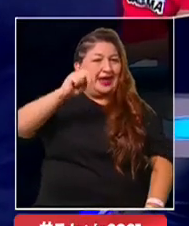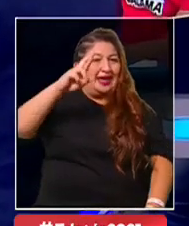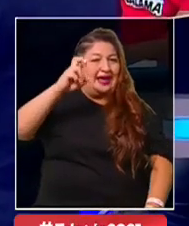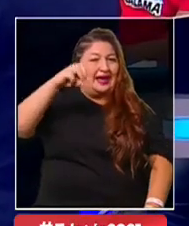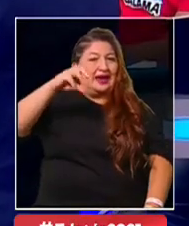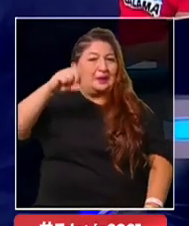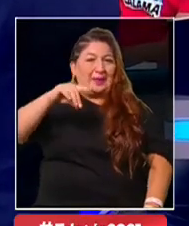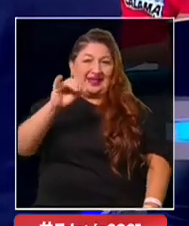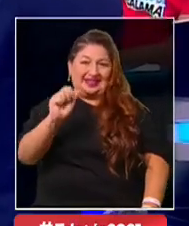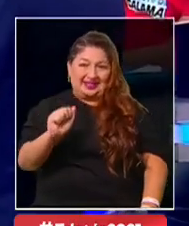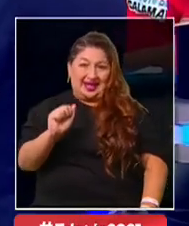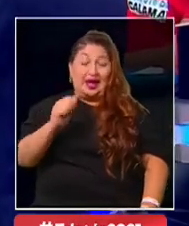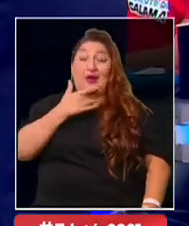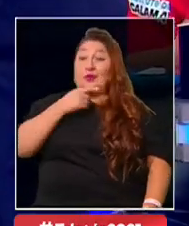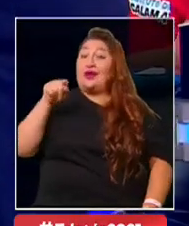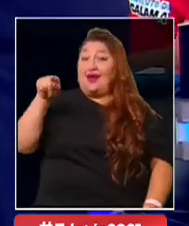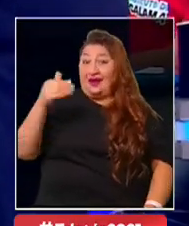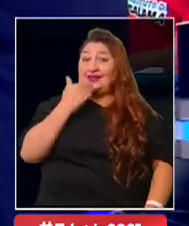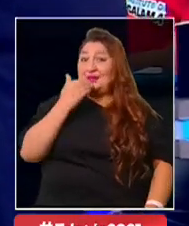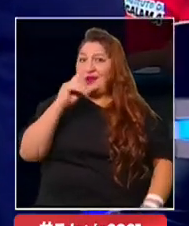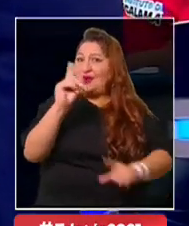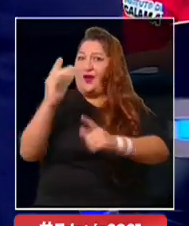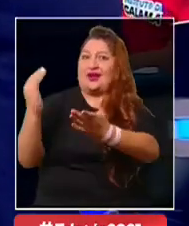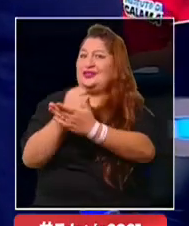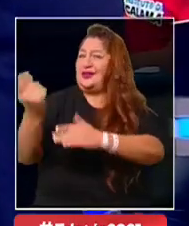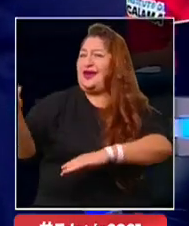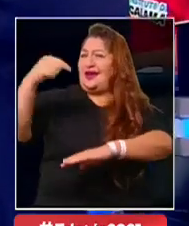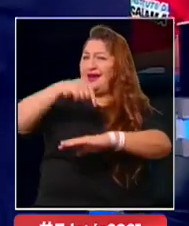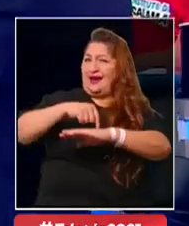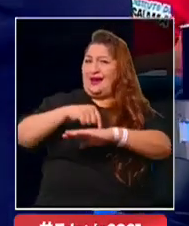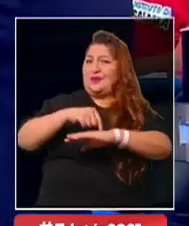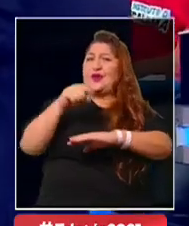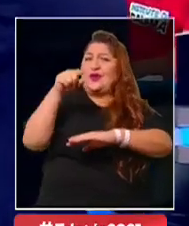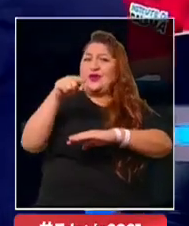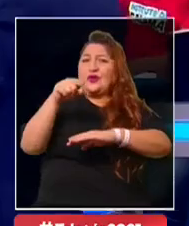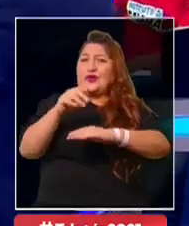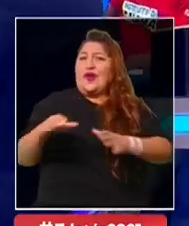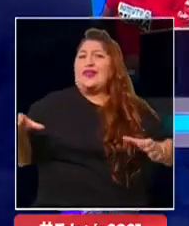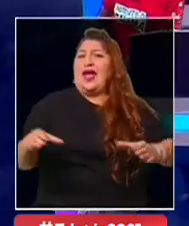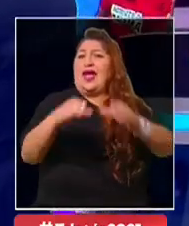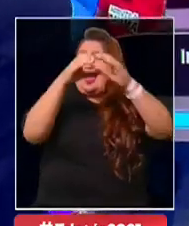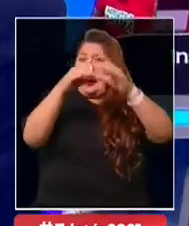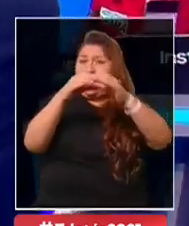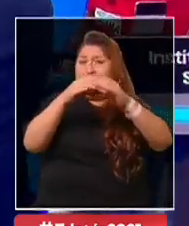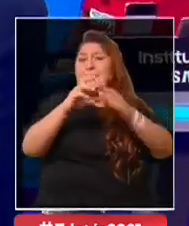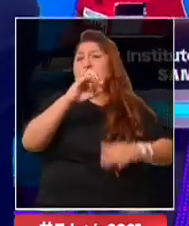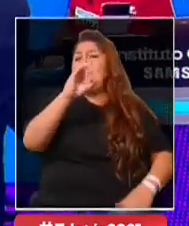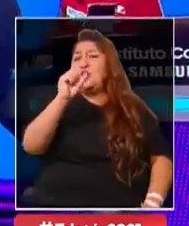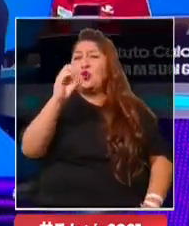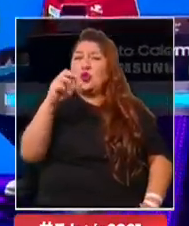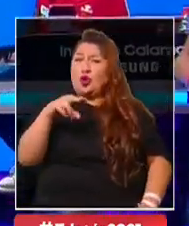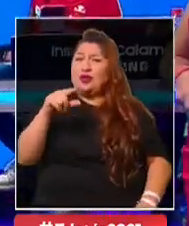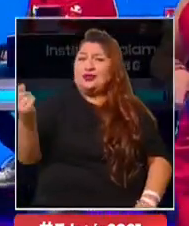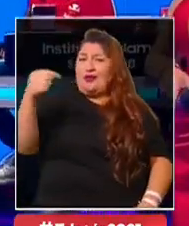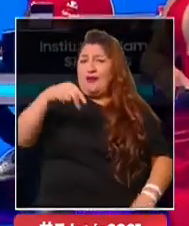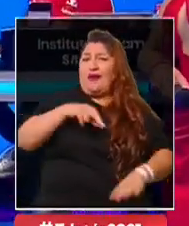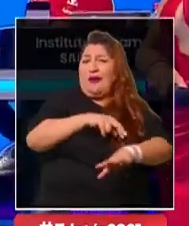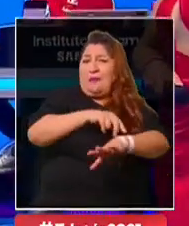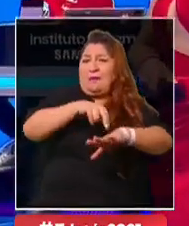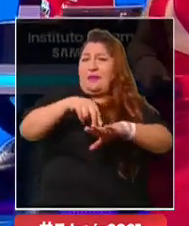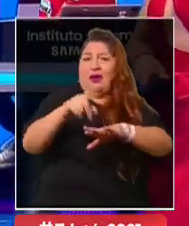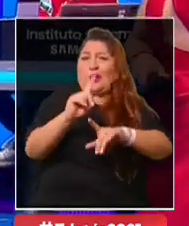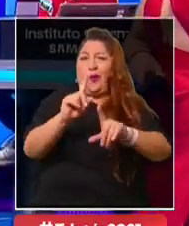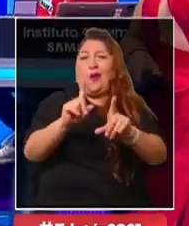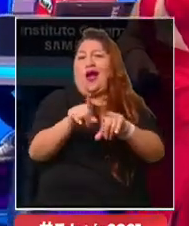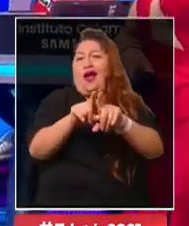Porque tampoco alcanzó a llegar, pero venía de Cupucón nomás. De Cupucón puede venir de a pie y llega. Bueno, pero...